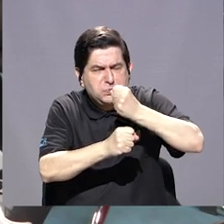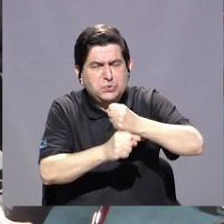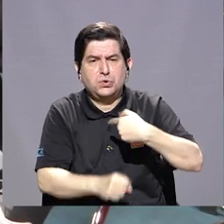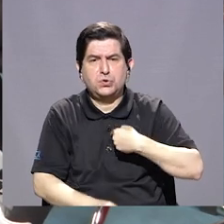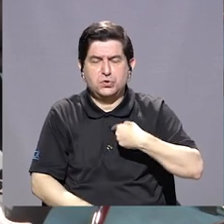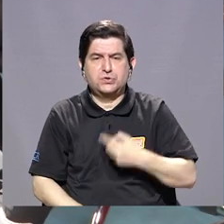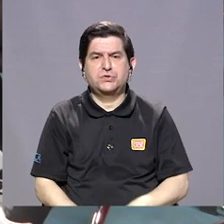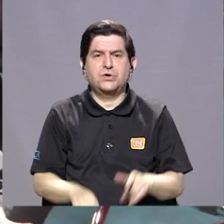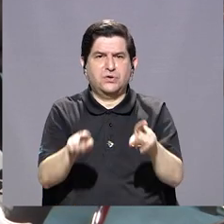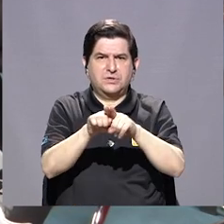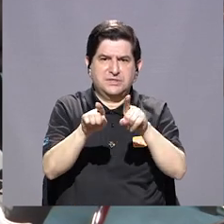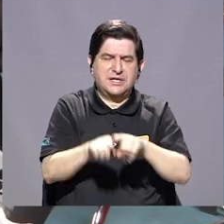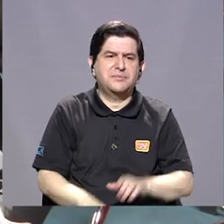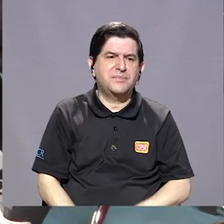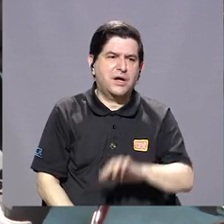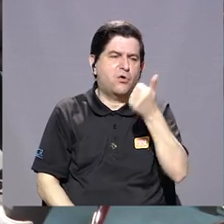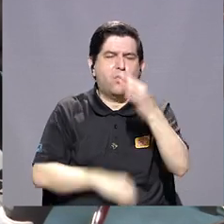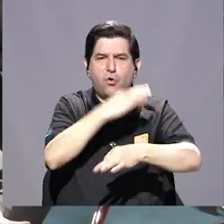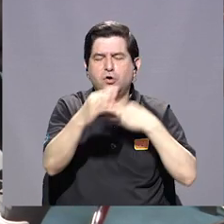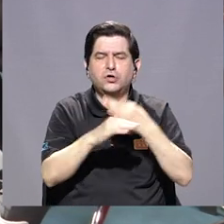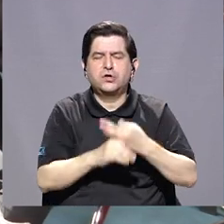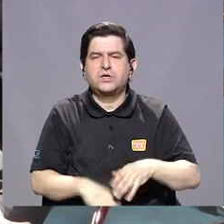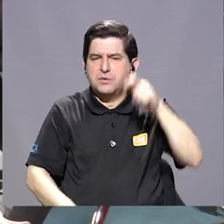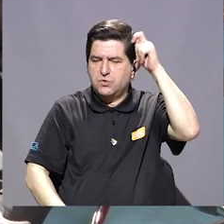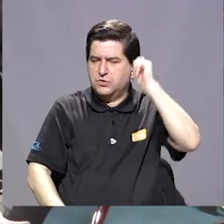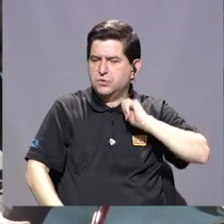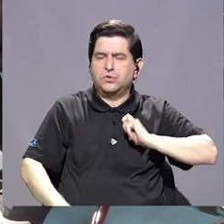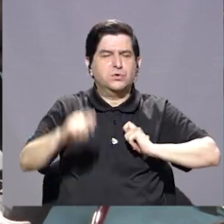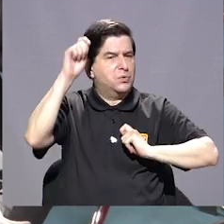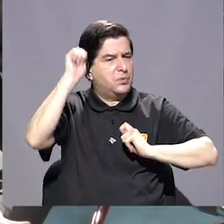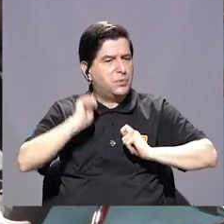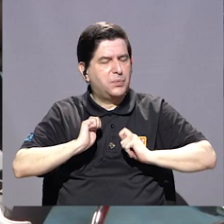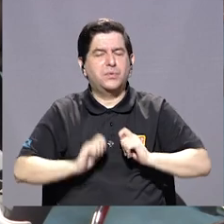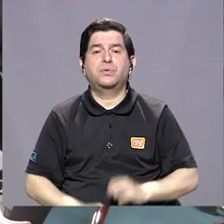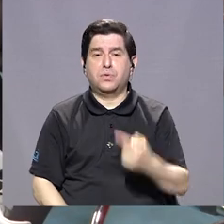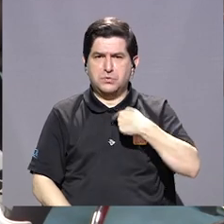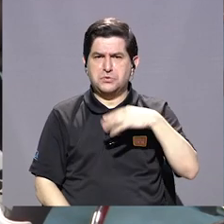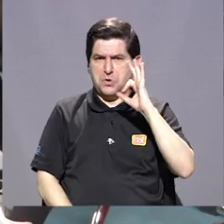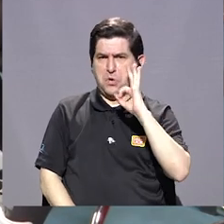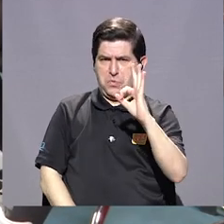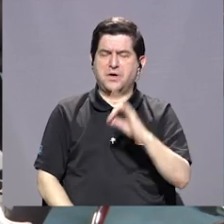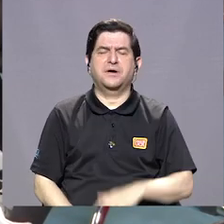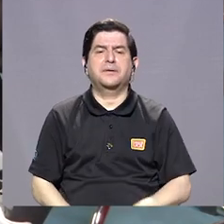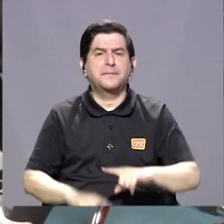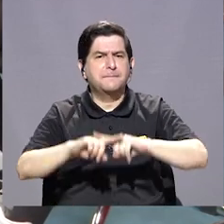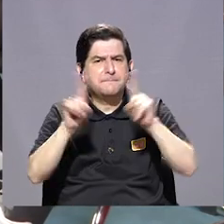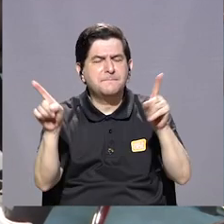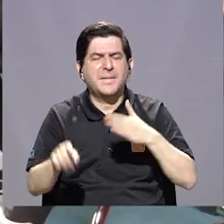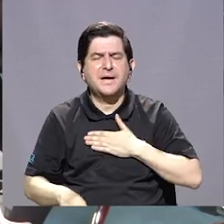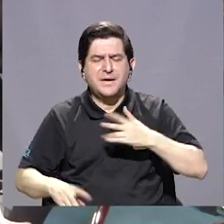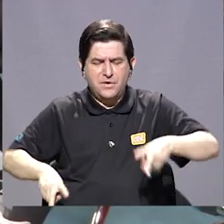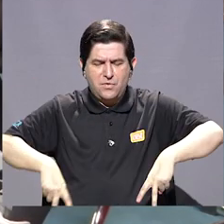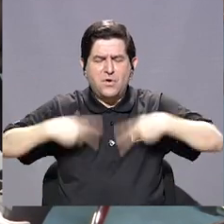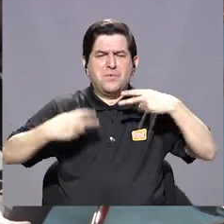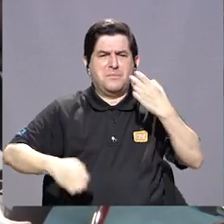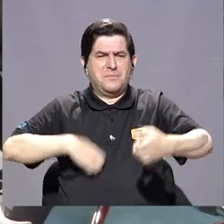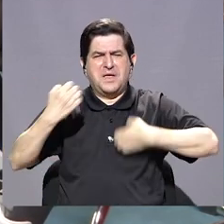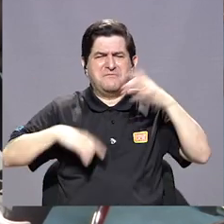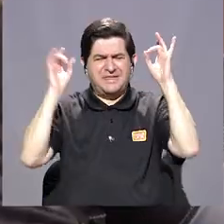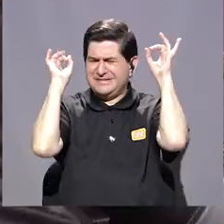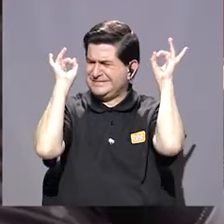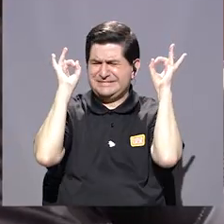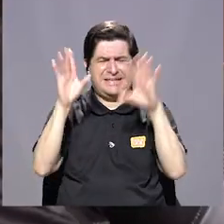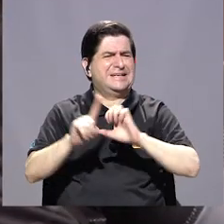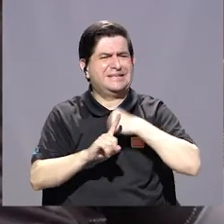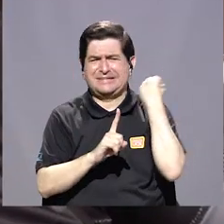hacía los cornrows y hacía los peinados y me iba bastante bien, pero mi vida emocional era un desastre.